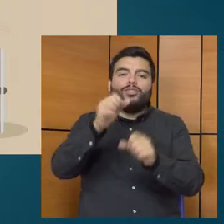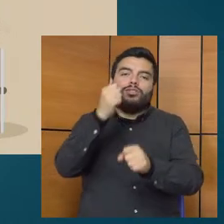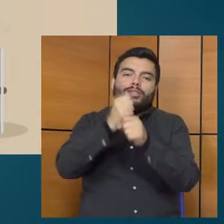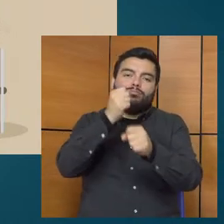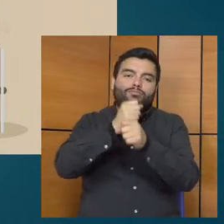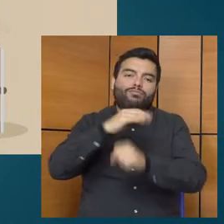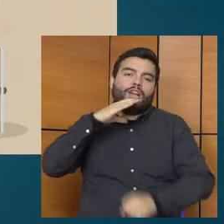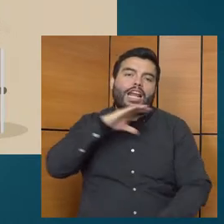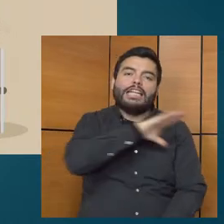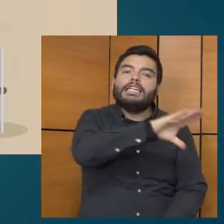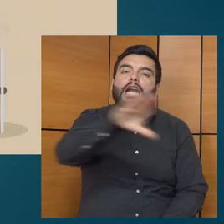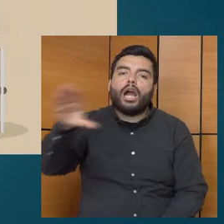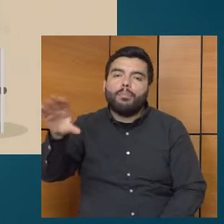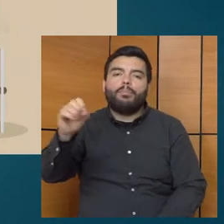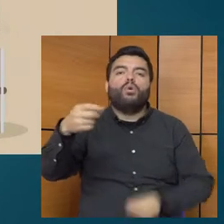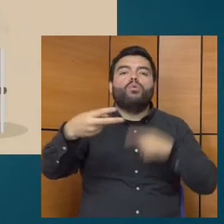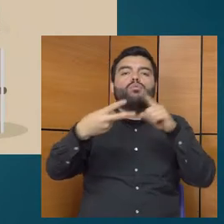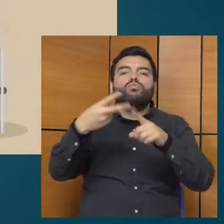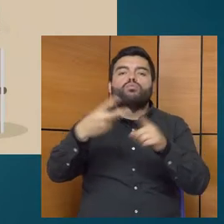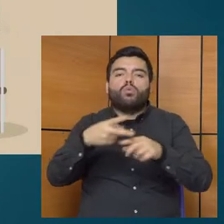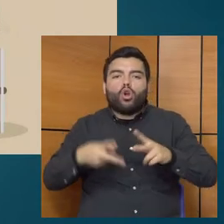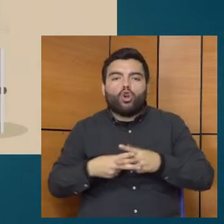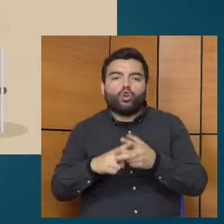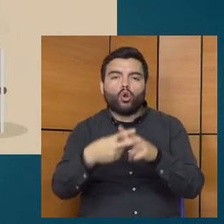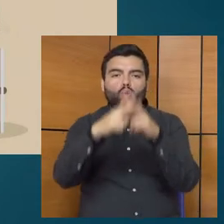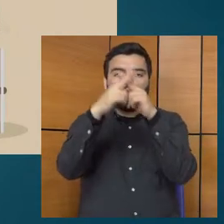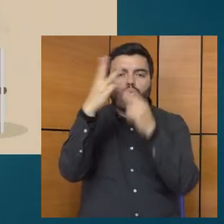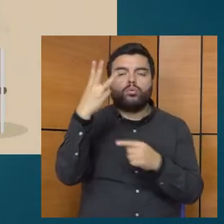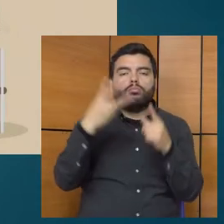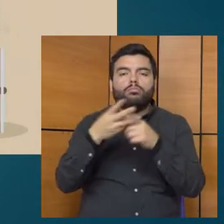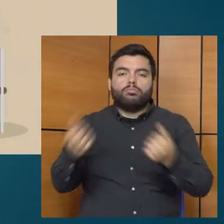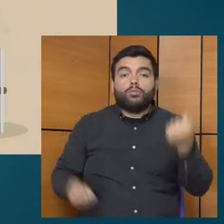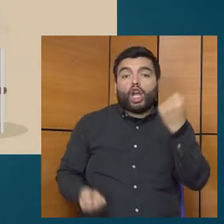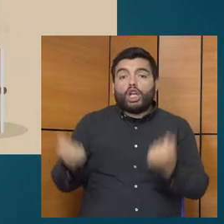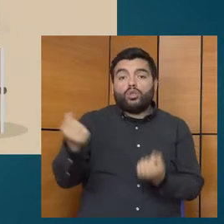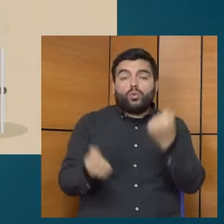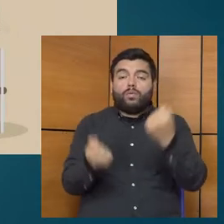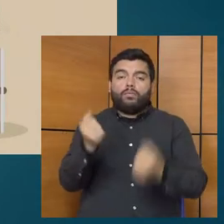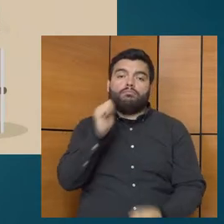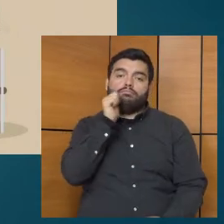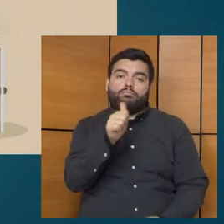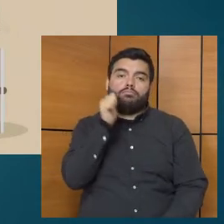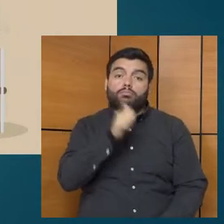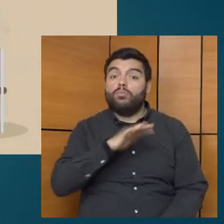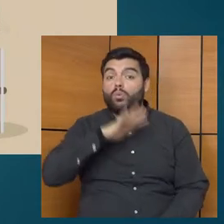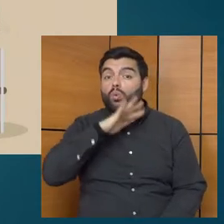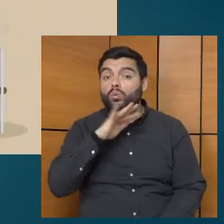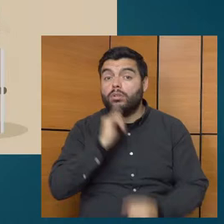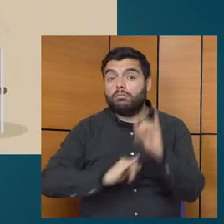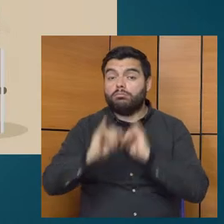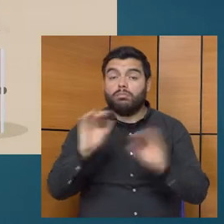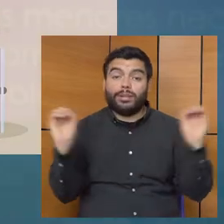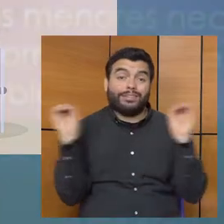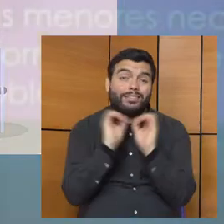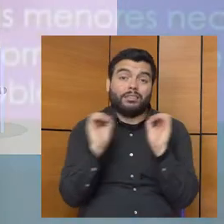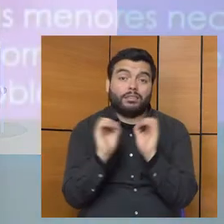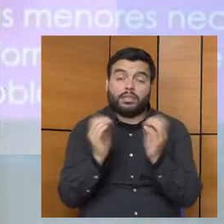la construcción, un chofer. Bueno, en su vida diaria no necesitaban ese tipo de tecnologías